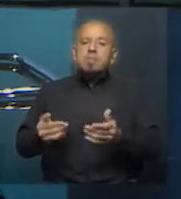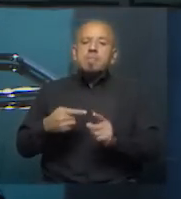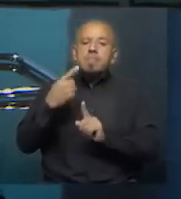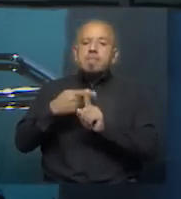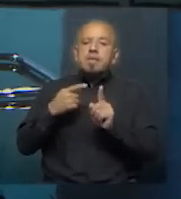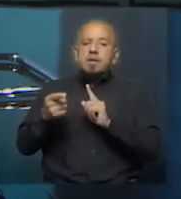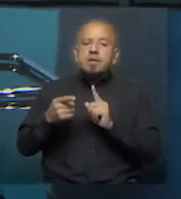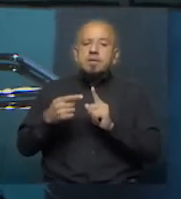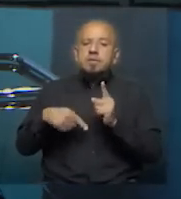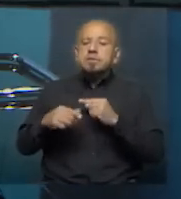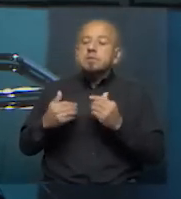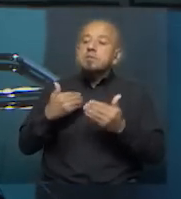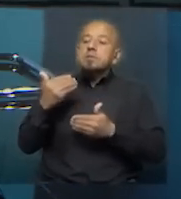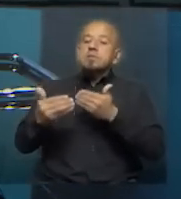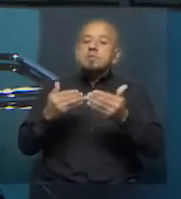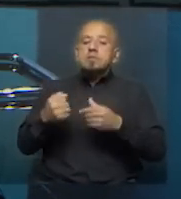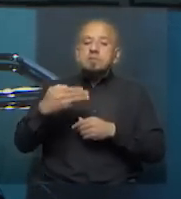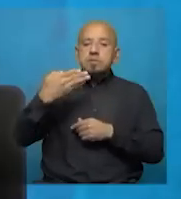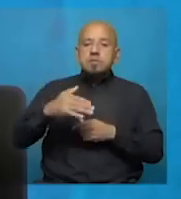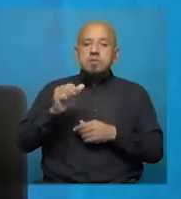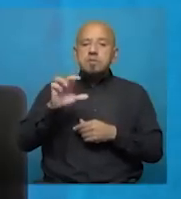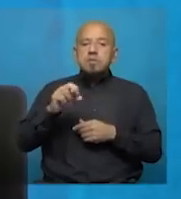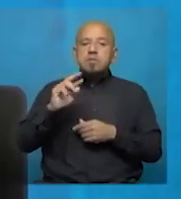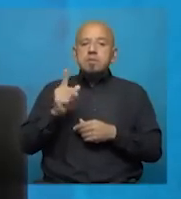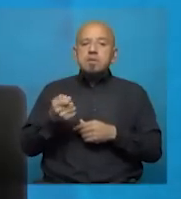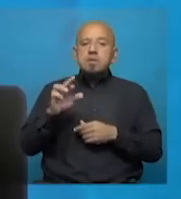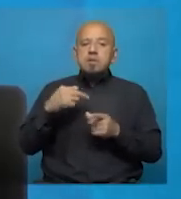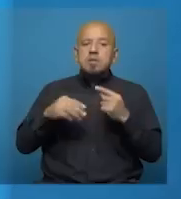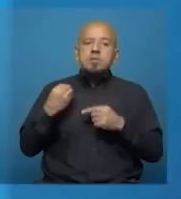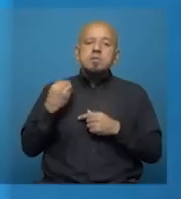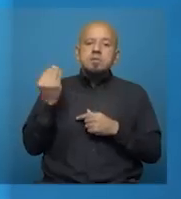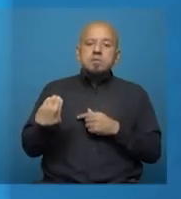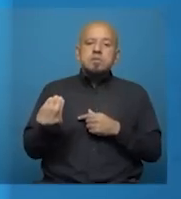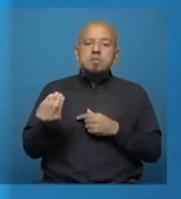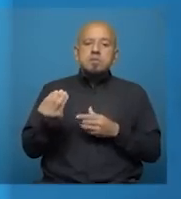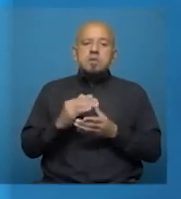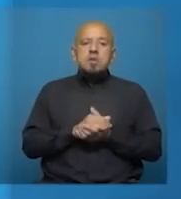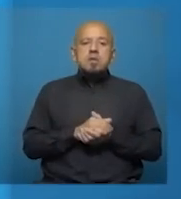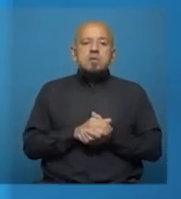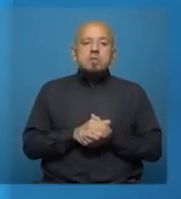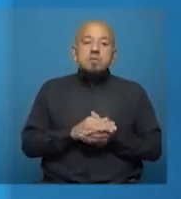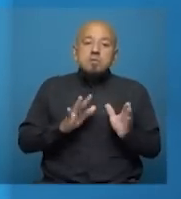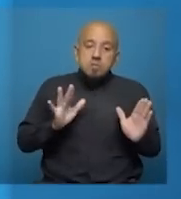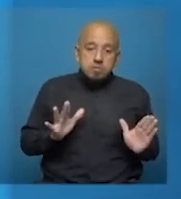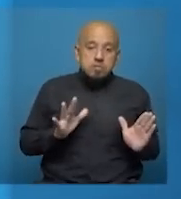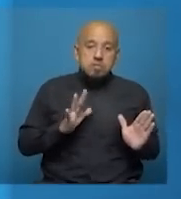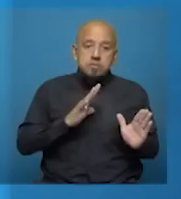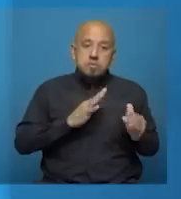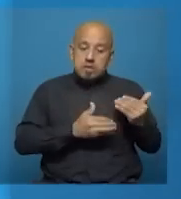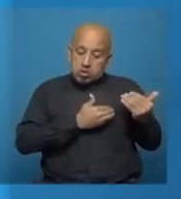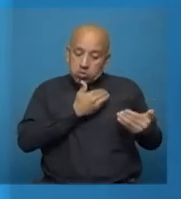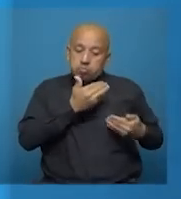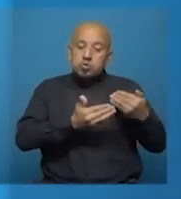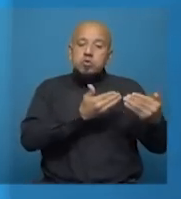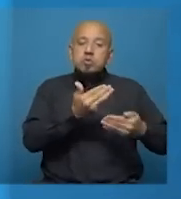¿la decisión va camino a que sea Vergara uno de los posibles precandidatos? Bueno, si lo que te estoy diciendo es que hay un proceso de discusión